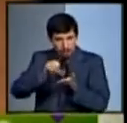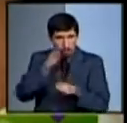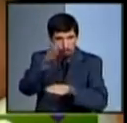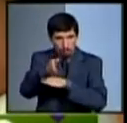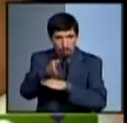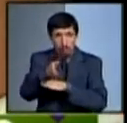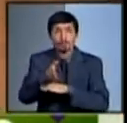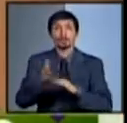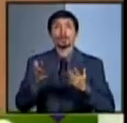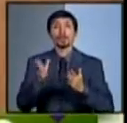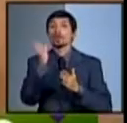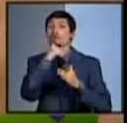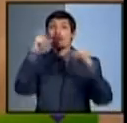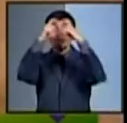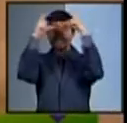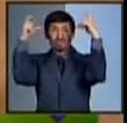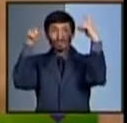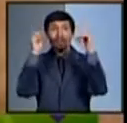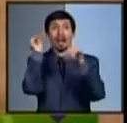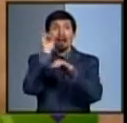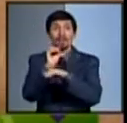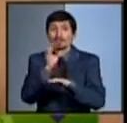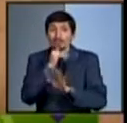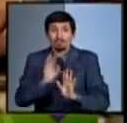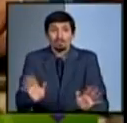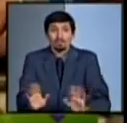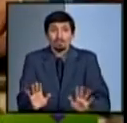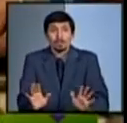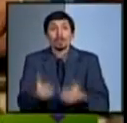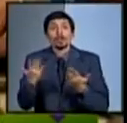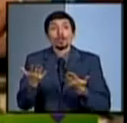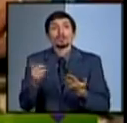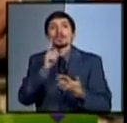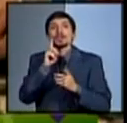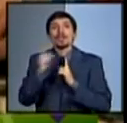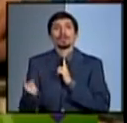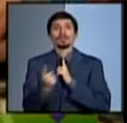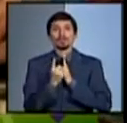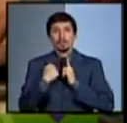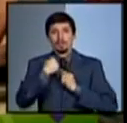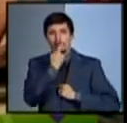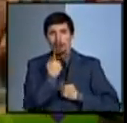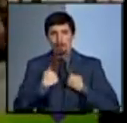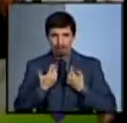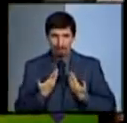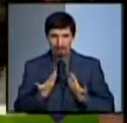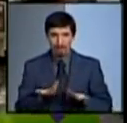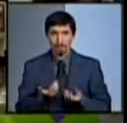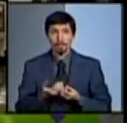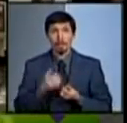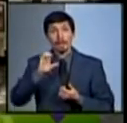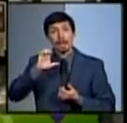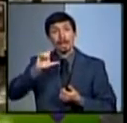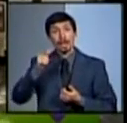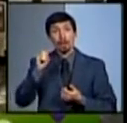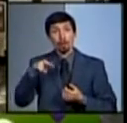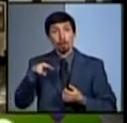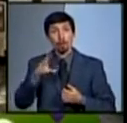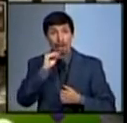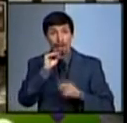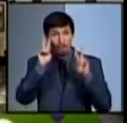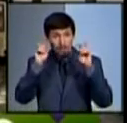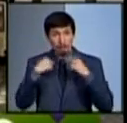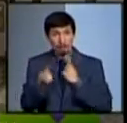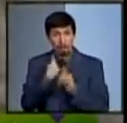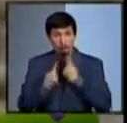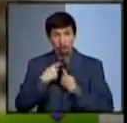y que no tiene un letrero indicatorio, entonces lógico que recurran al kiosco a preguntar. Pero Egon no solo habla de